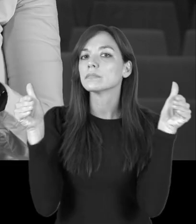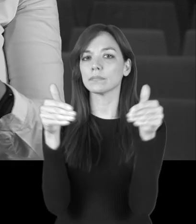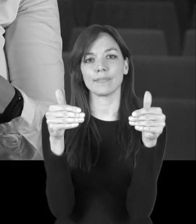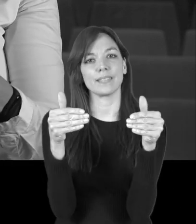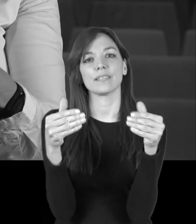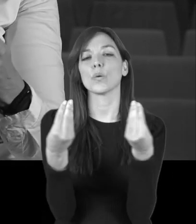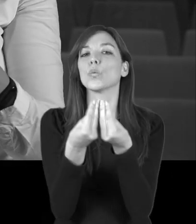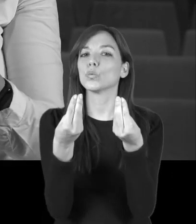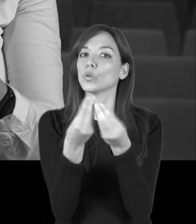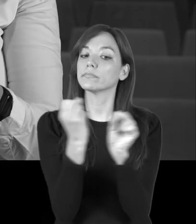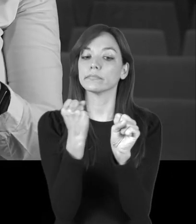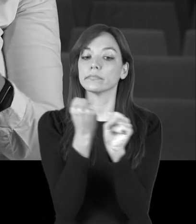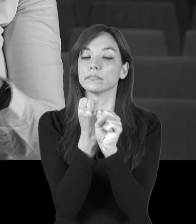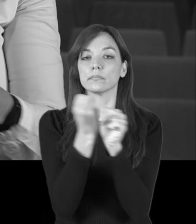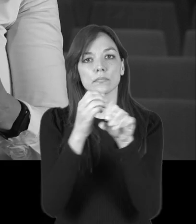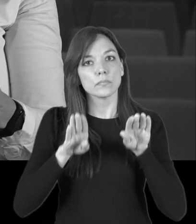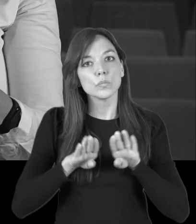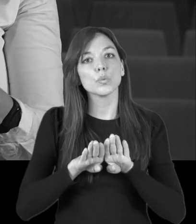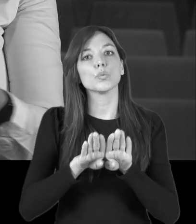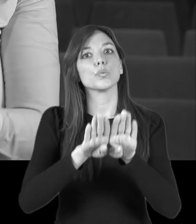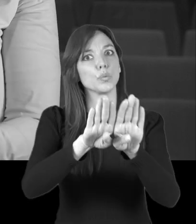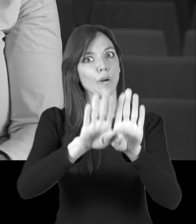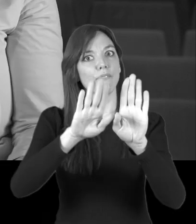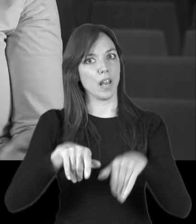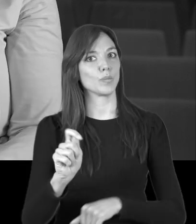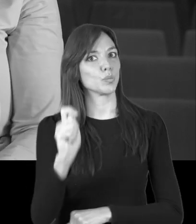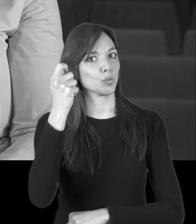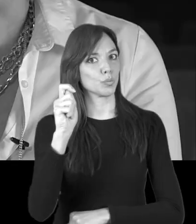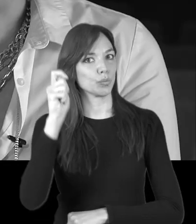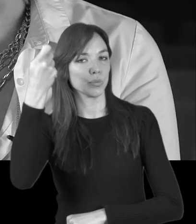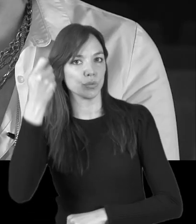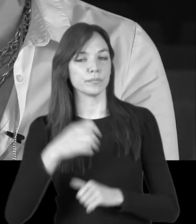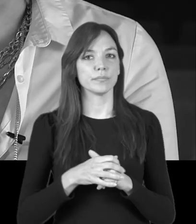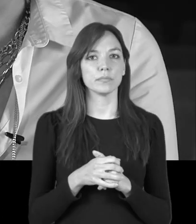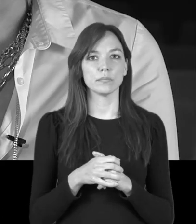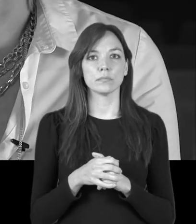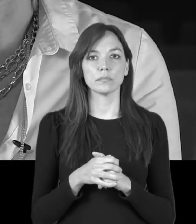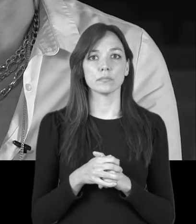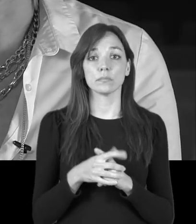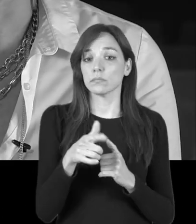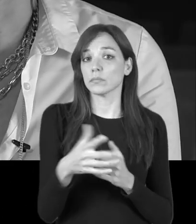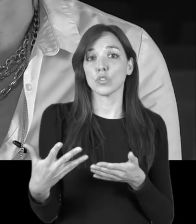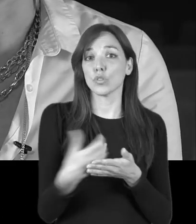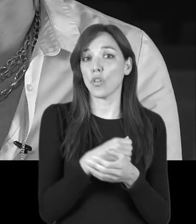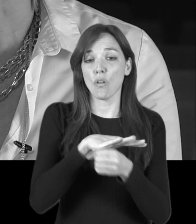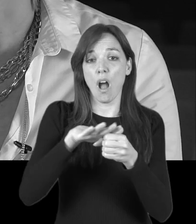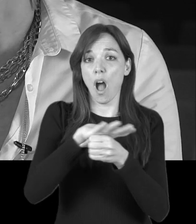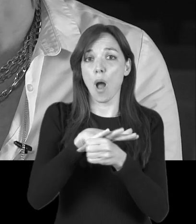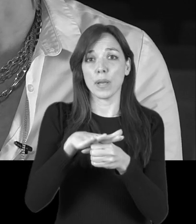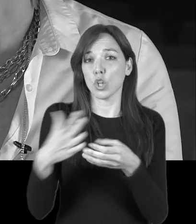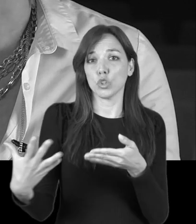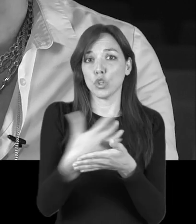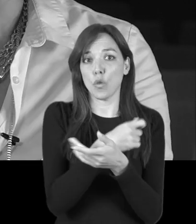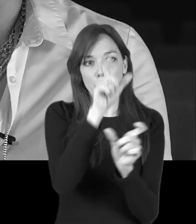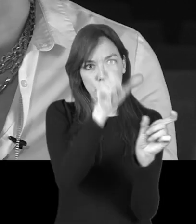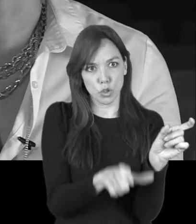Todos en conjunto tiramos del mismo carro y el carro se mueve. Se consigue beneficio en todos los